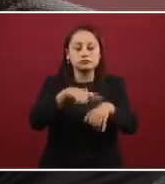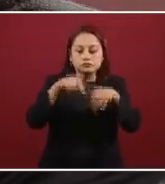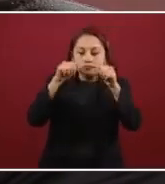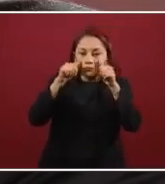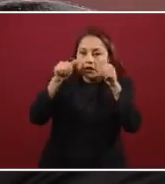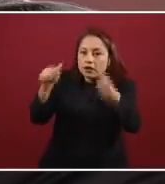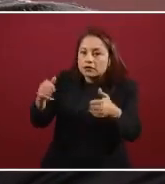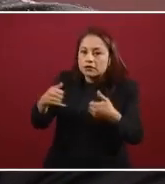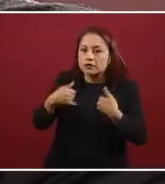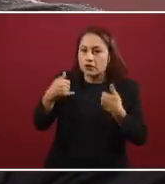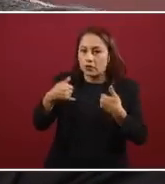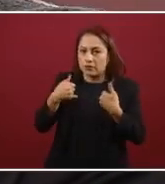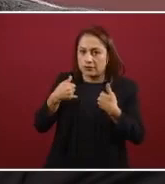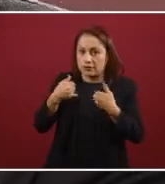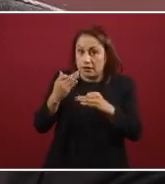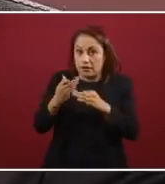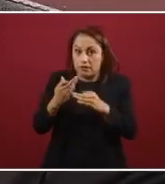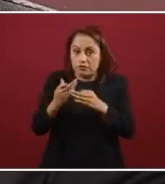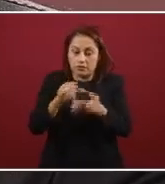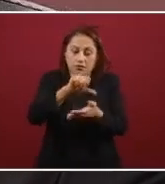reforzando en